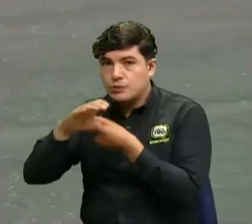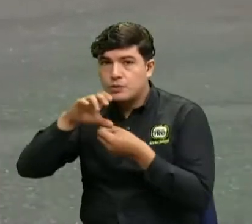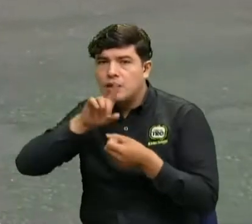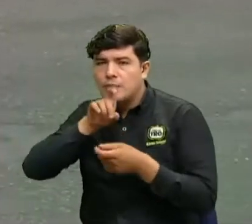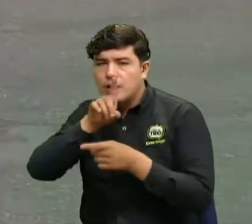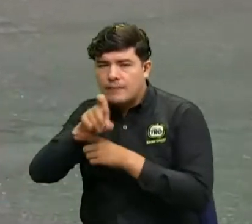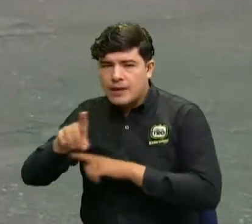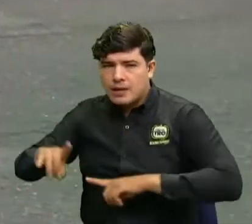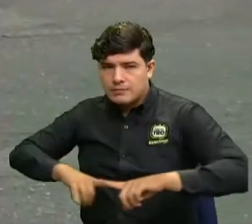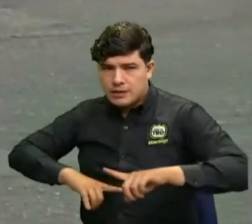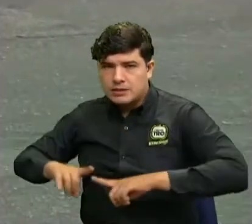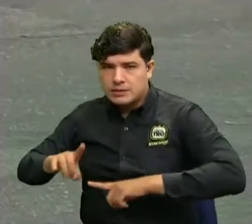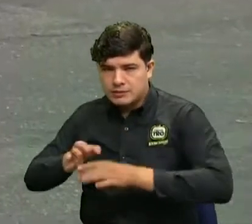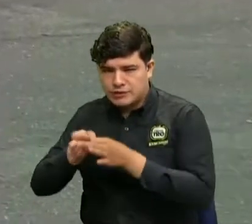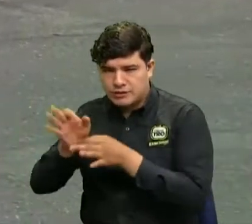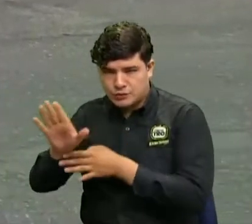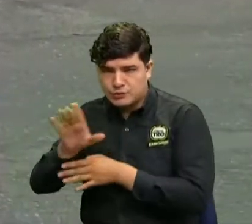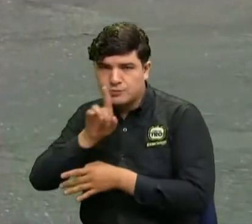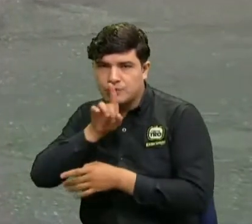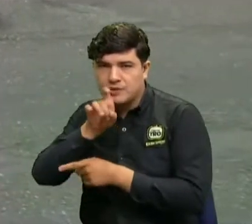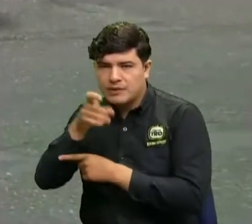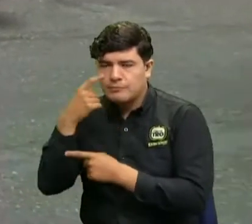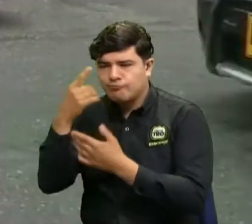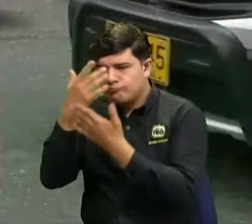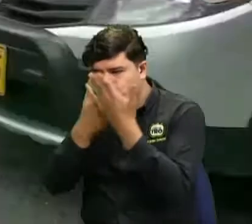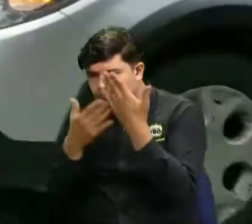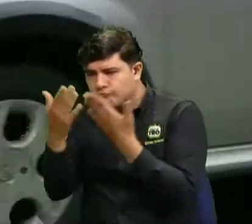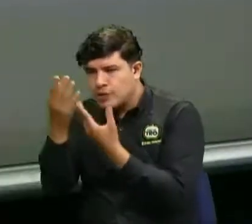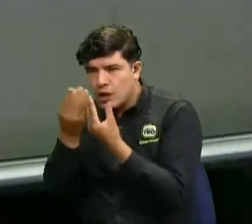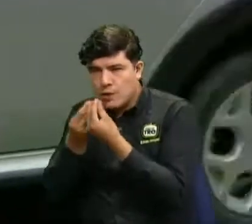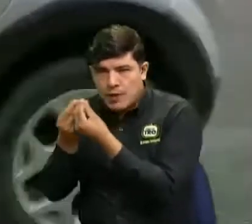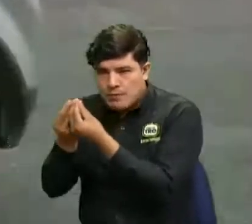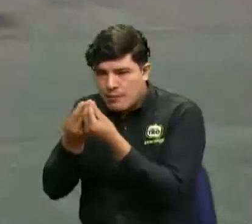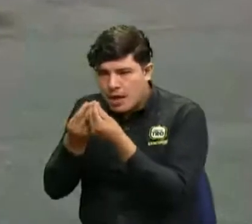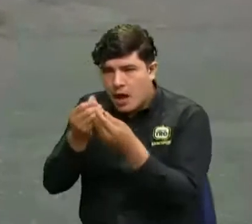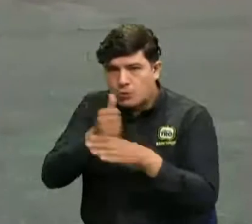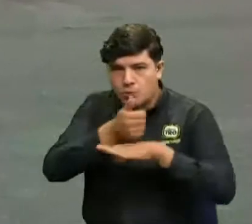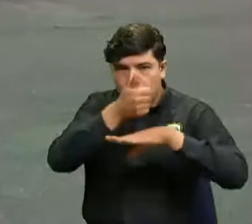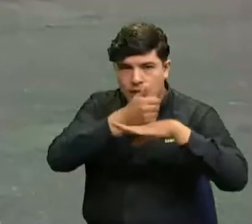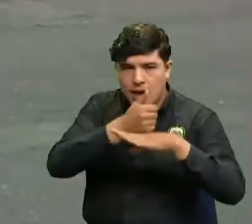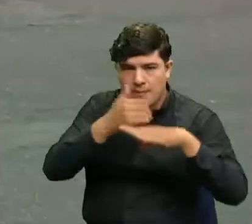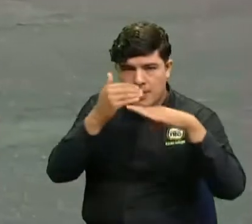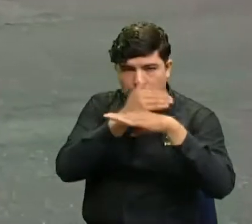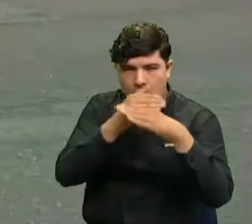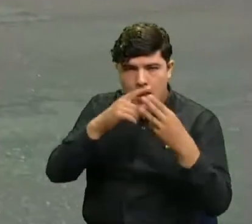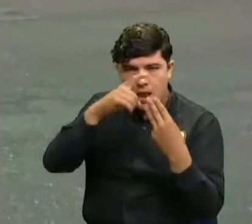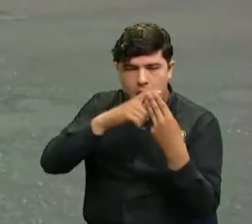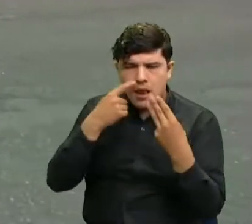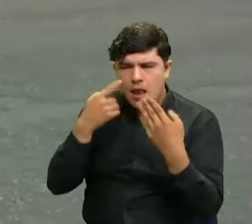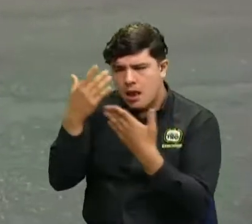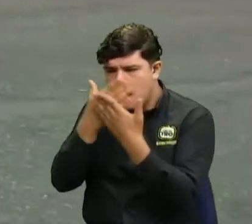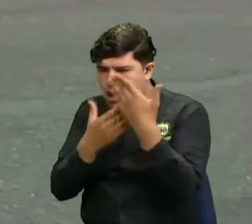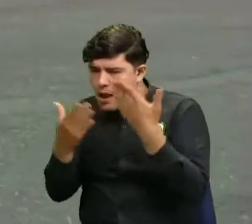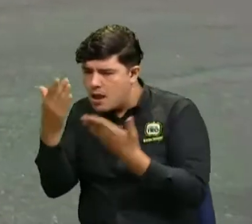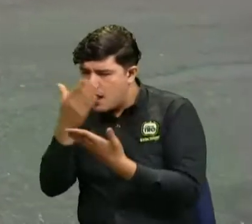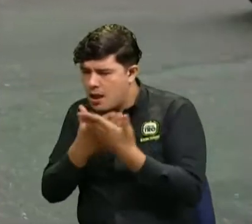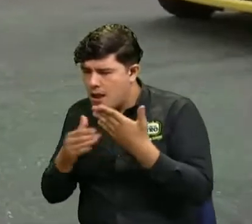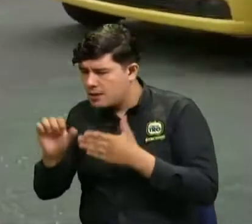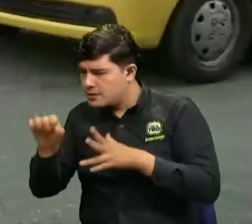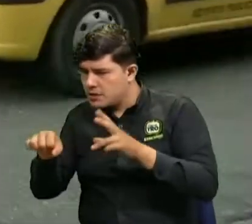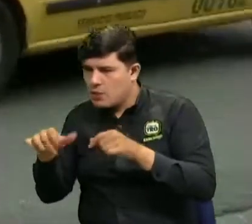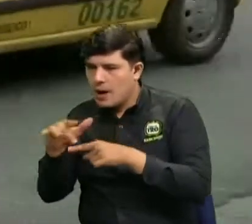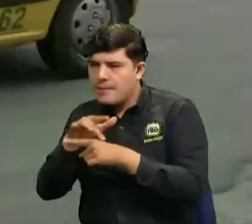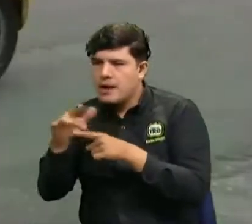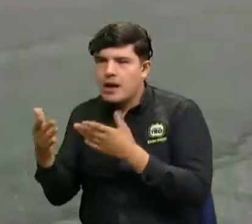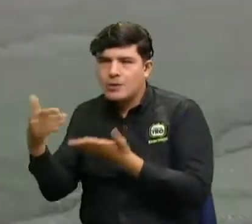la Administración Municipal y de igual forma autoridades viales analizan la posibilidad de implementar nuevamente las